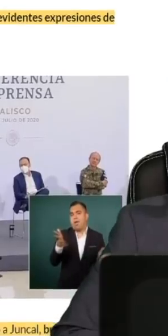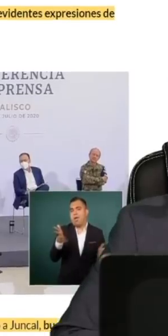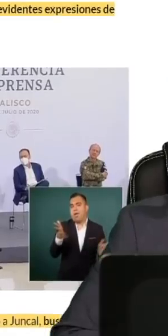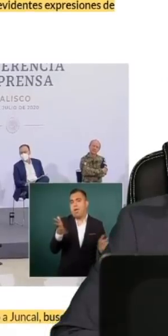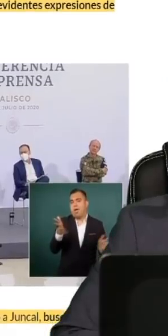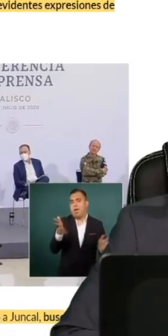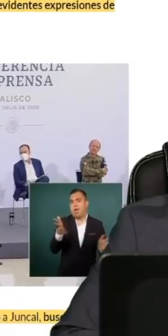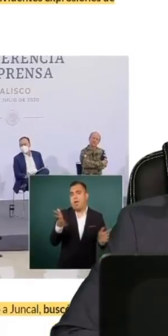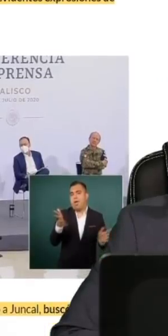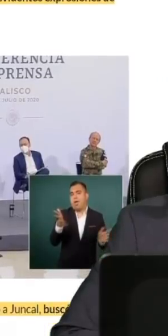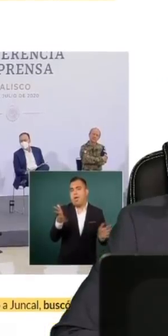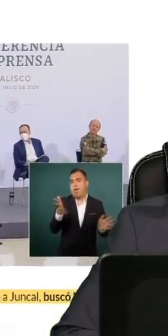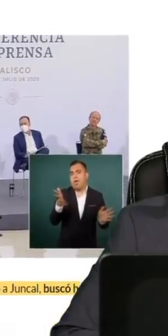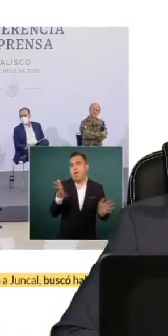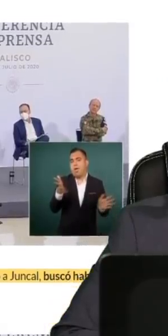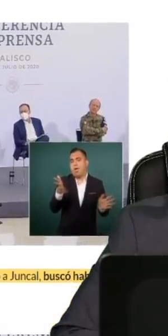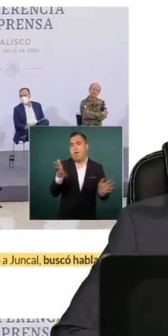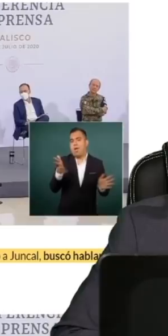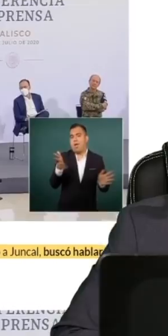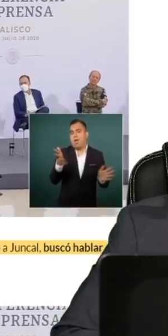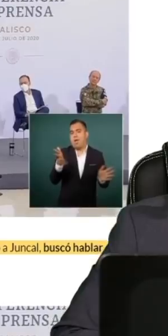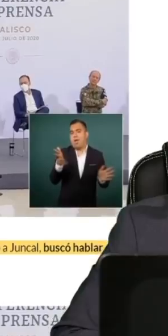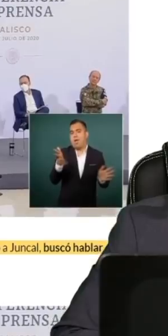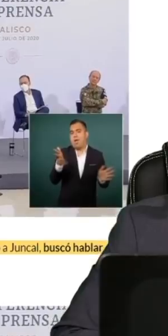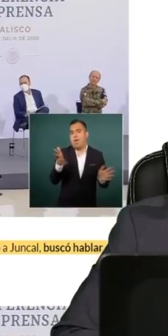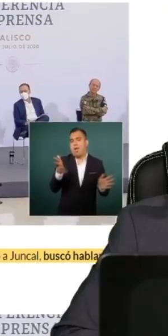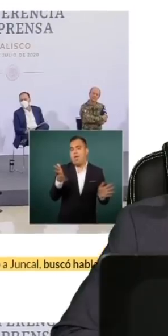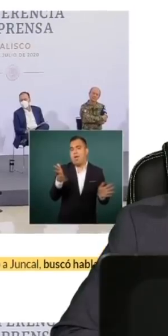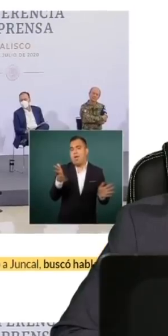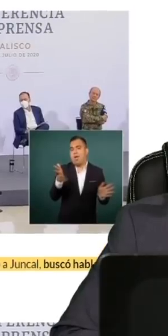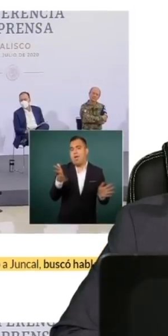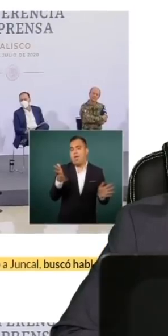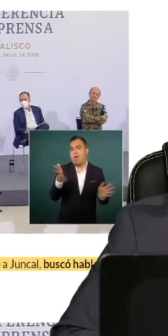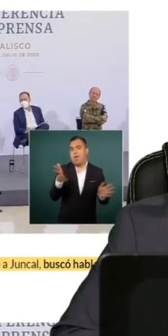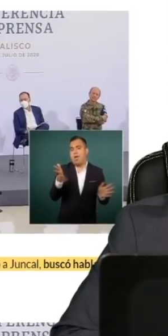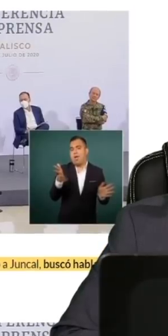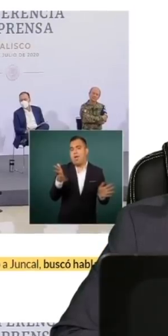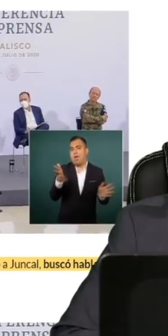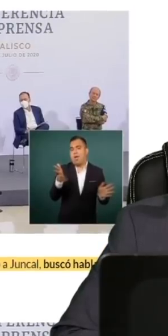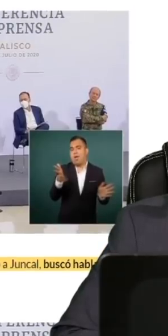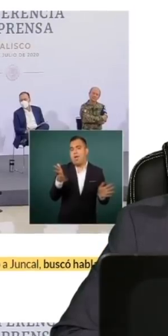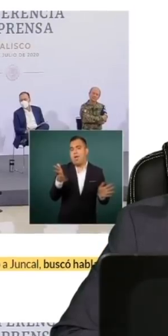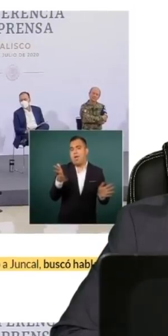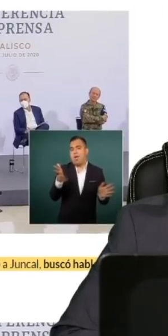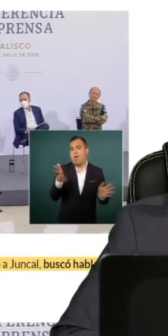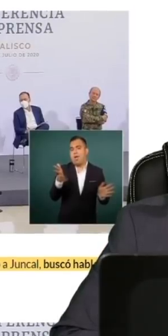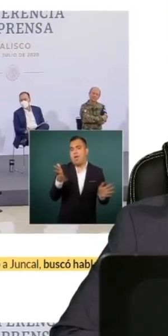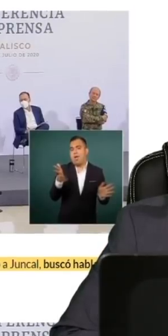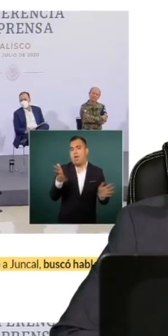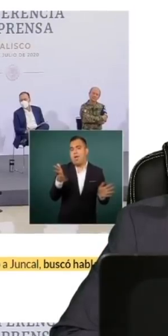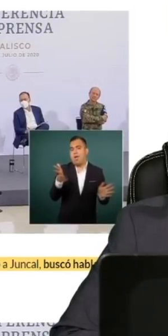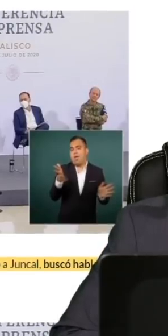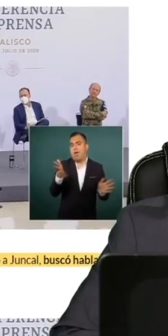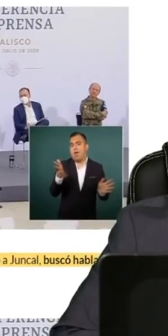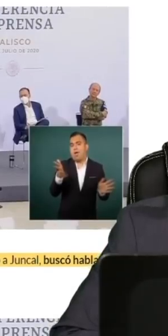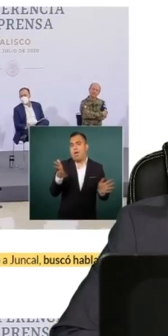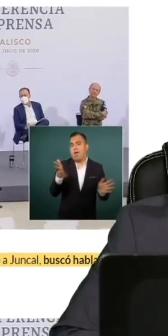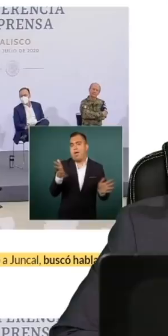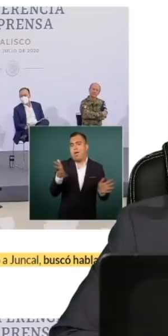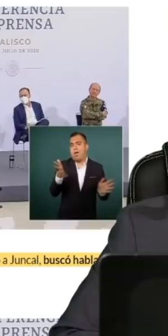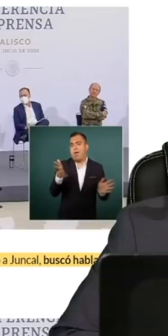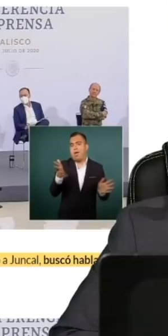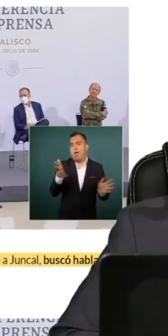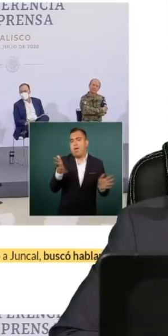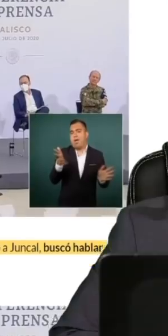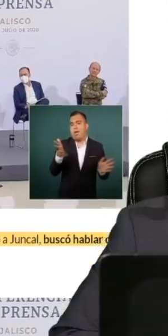a jalisco que había contratado créditos por más de 32 mil millones de pesos mientras un call realizaba la pregunta alfaro mostraba expresiones